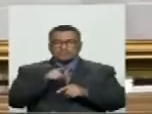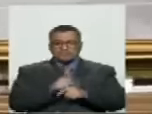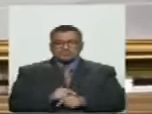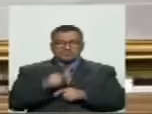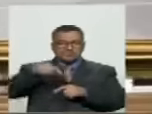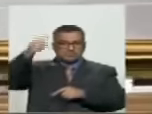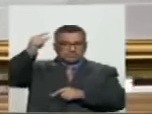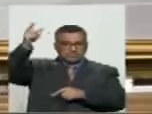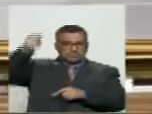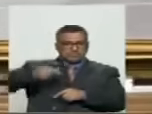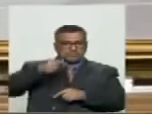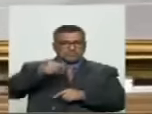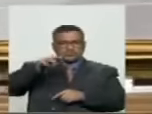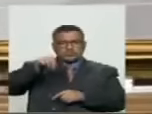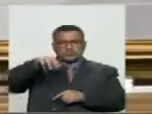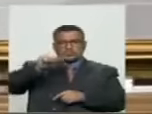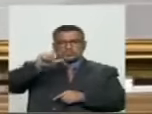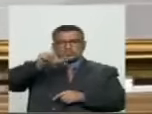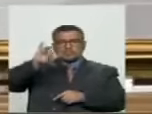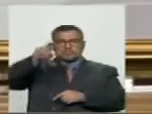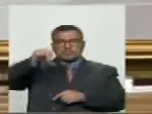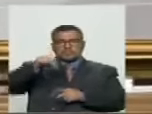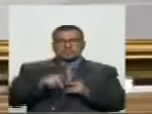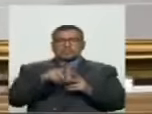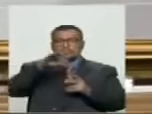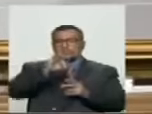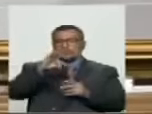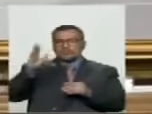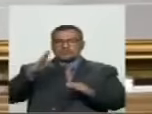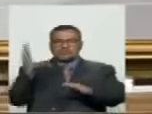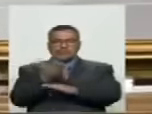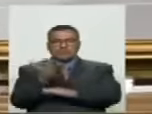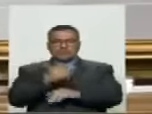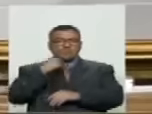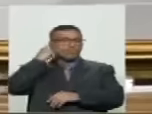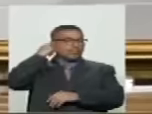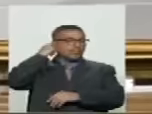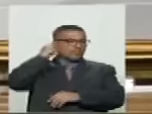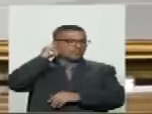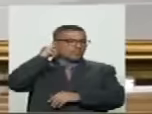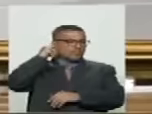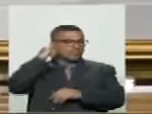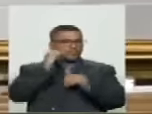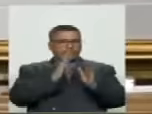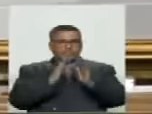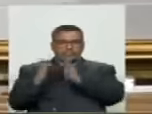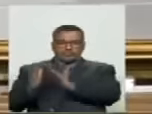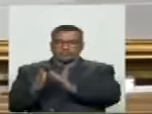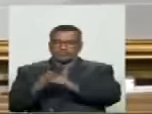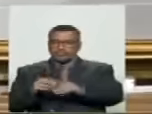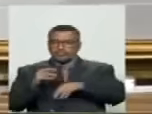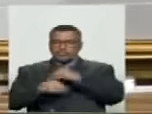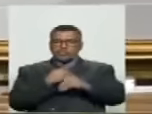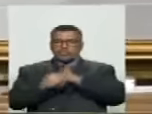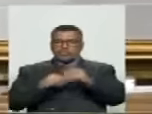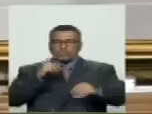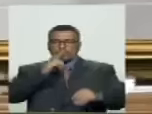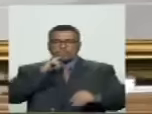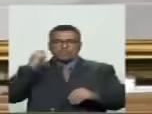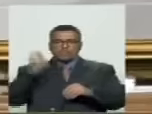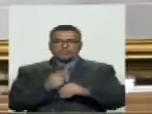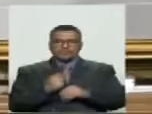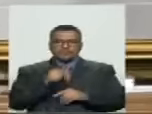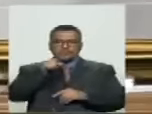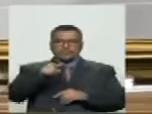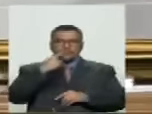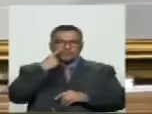la Italia de Mussolini. Y el fascismo es violento. Se organizaron desde la violencia, desde el odio.